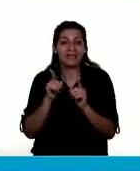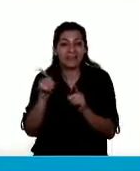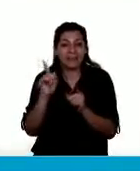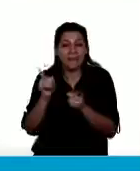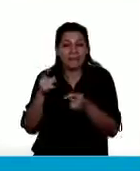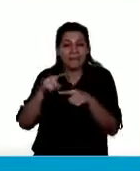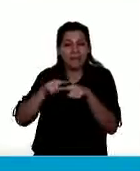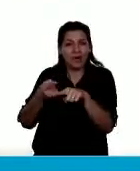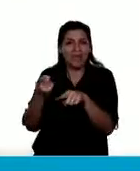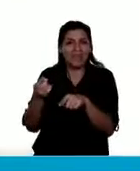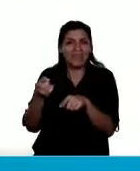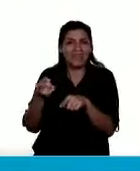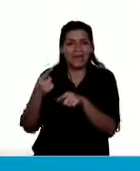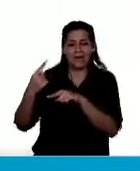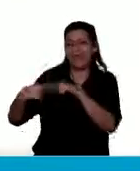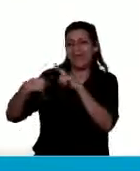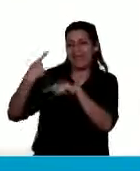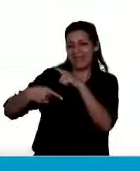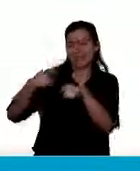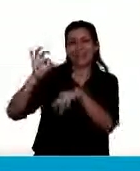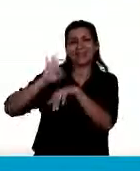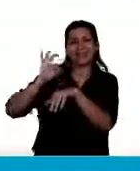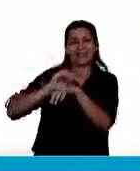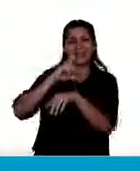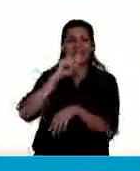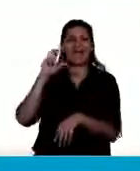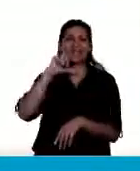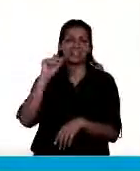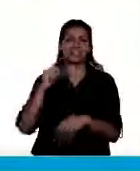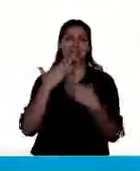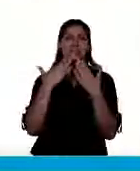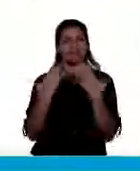está presente la tradición de Carrillo. Muchas gracias. Muchas gracias.